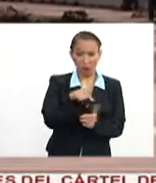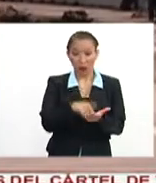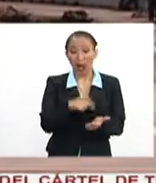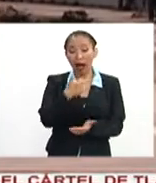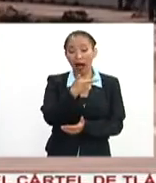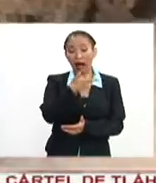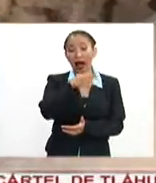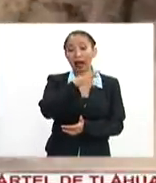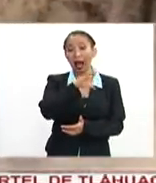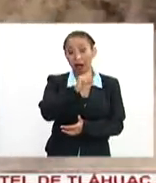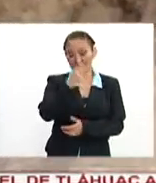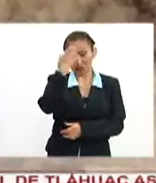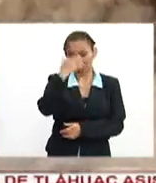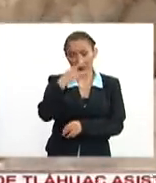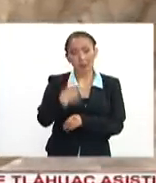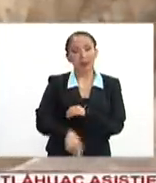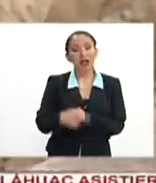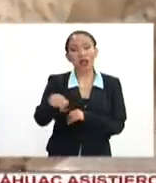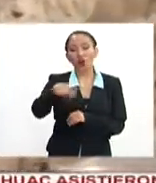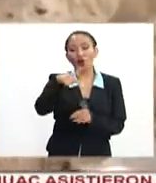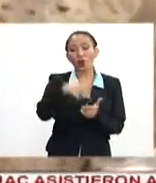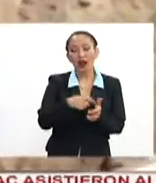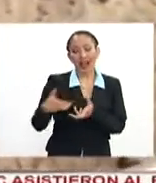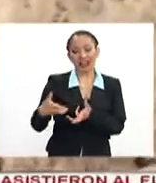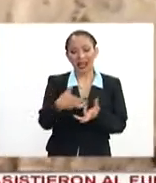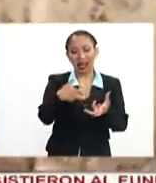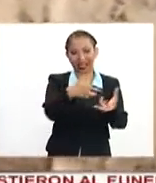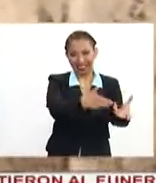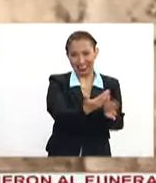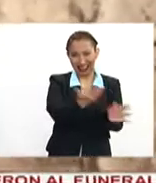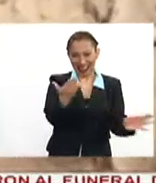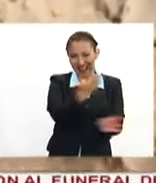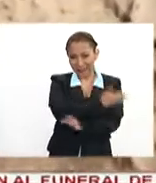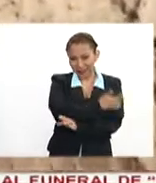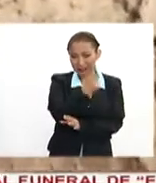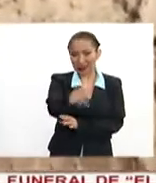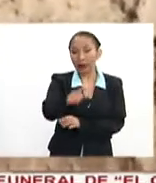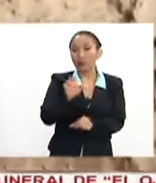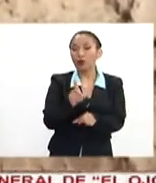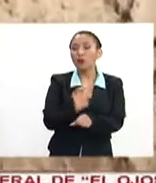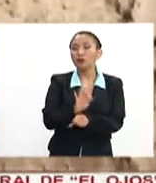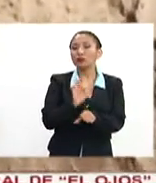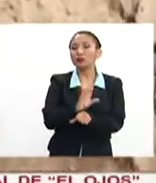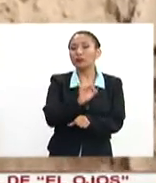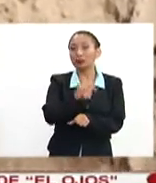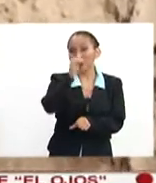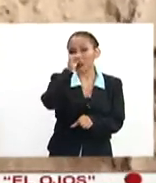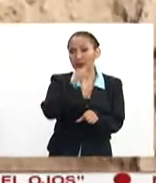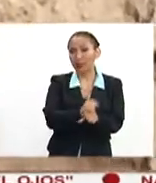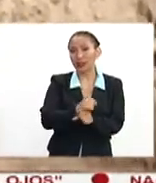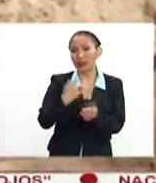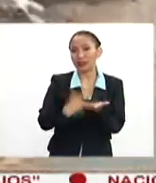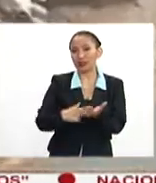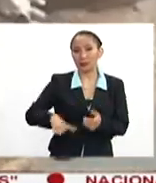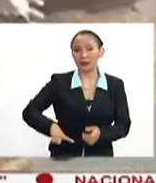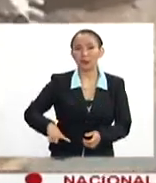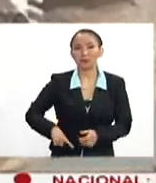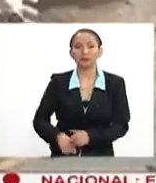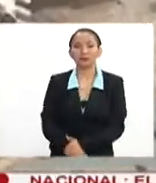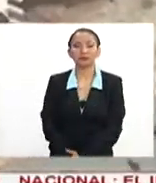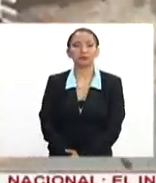Graco sabía de riesgos en el Paso Express según Protección Civil de la Secretaría de